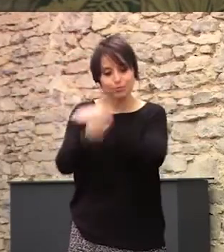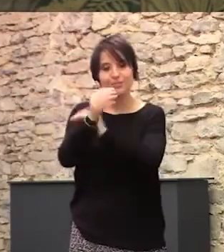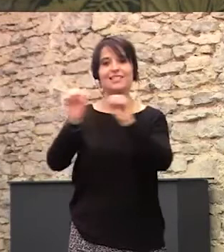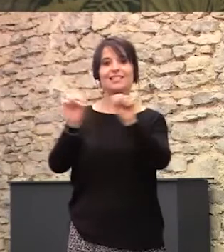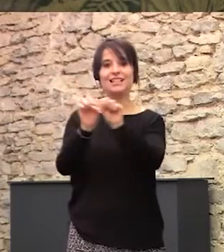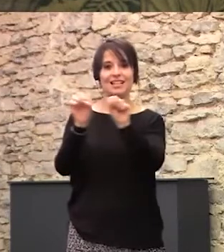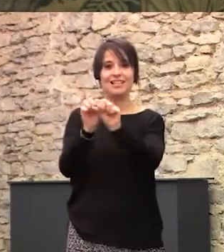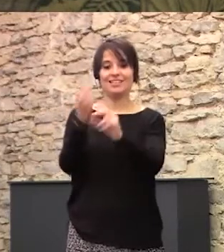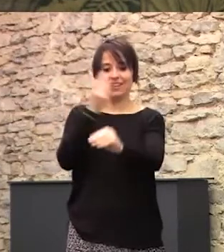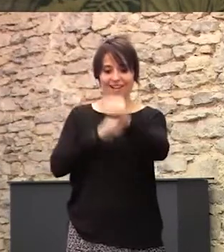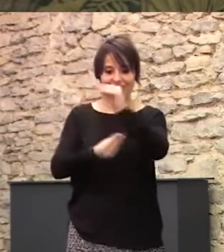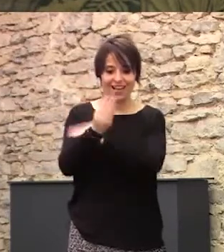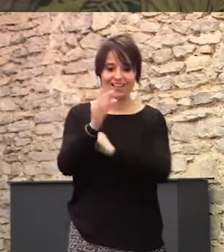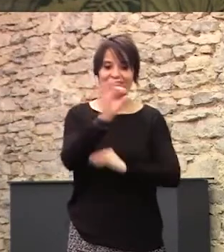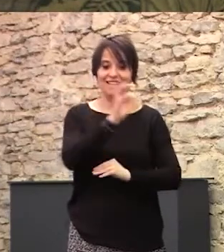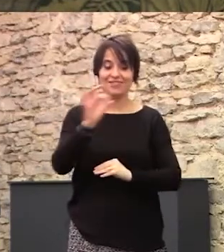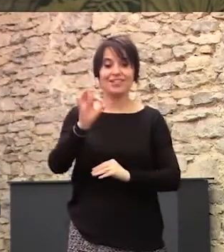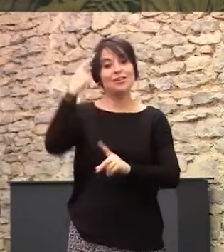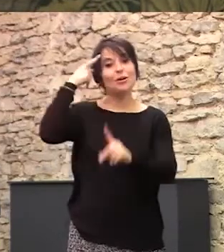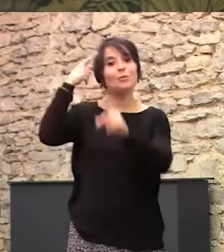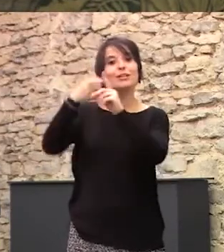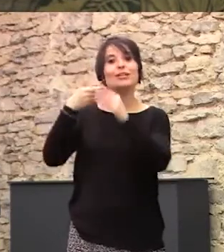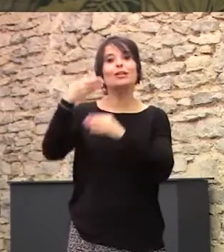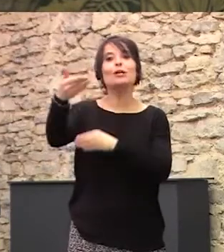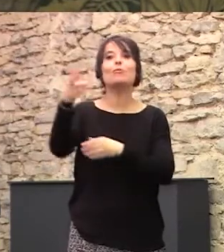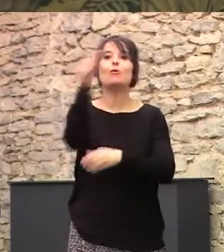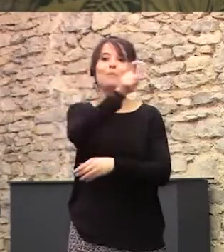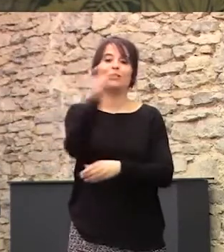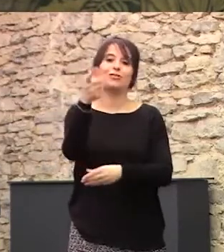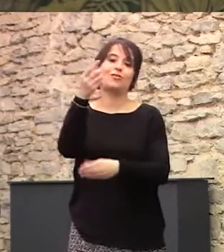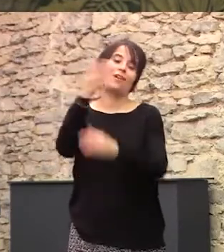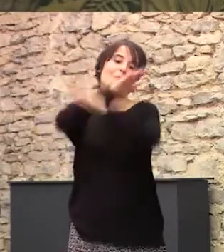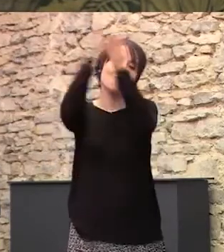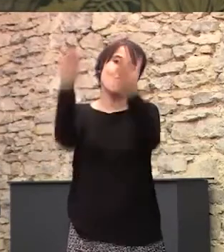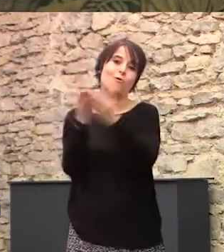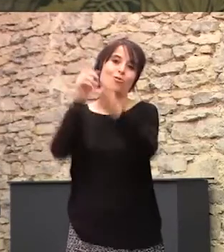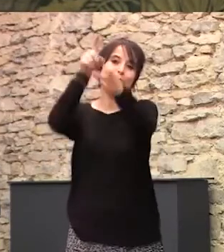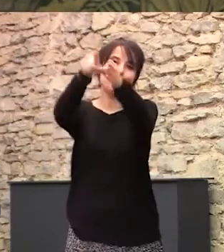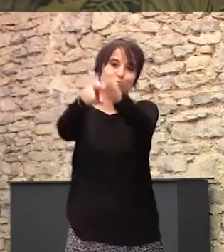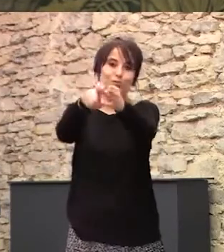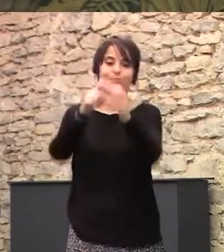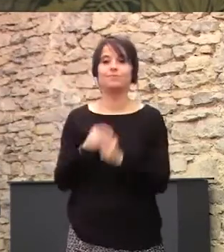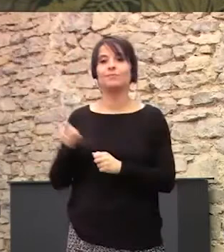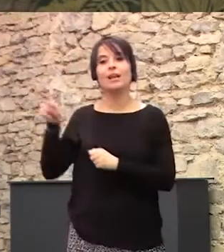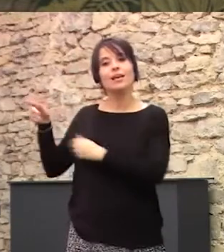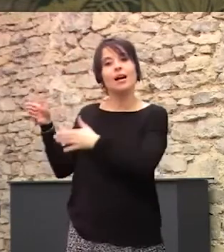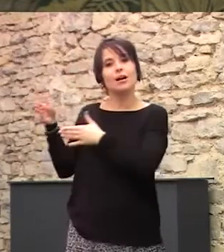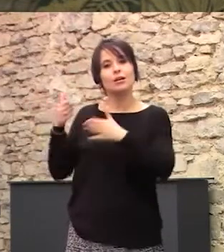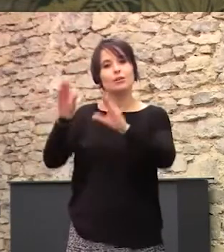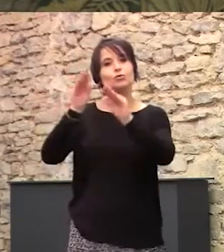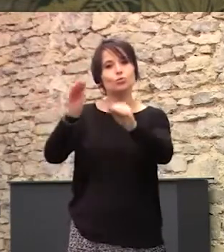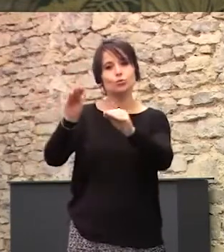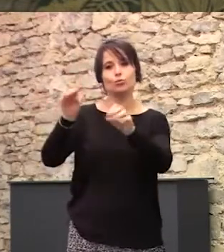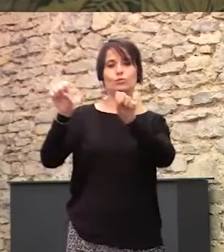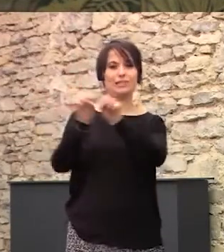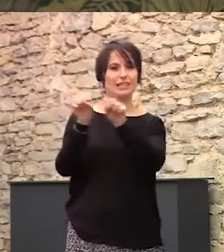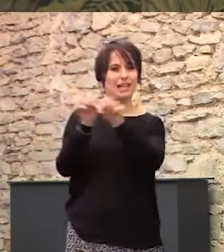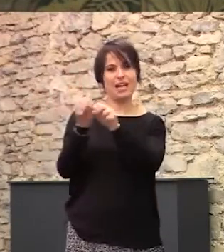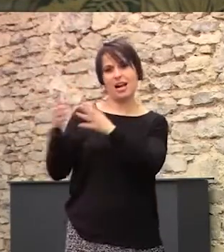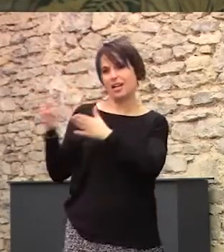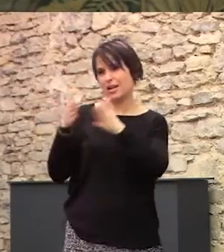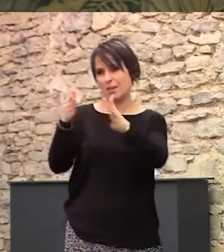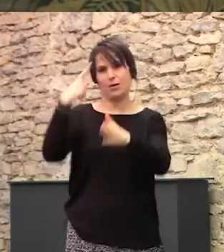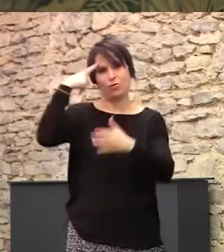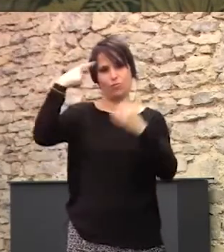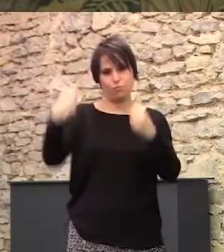y aspirante a ciudadana del mundo. Tiene un largo recorrido de participación en movimientos sociales desde Senegal. Forma